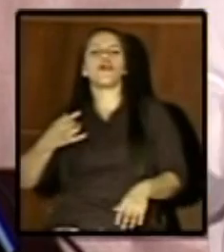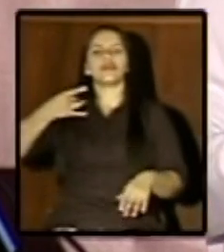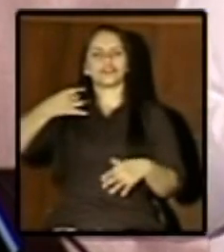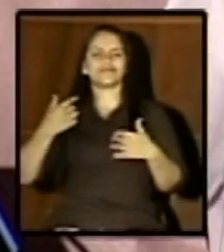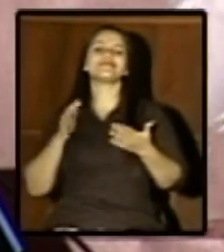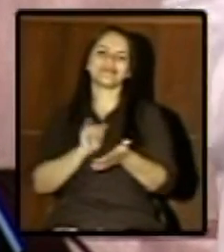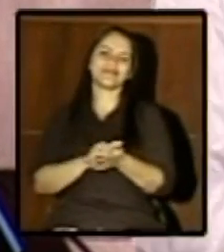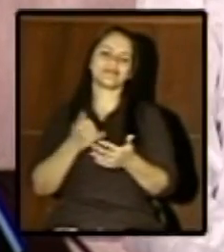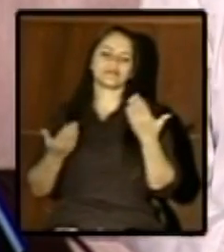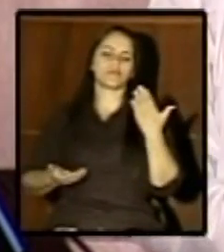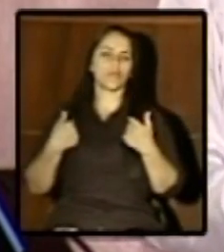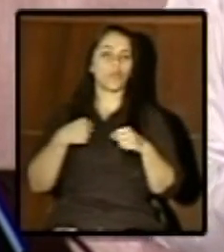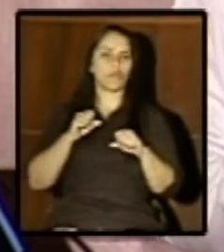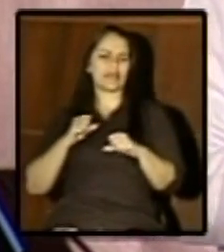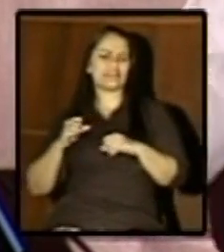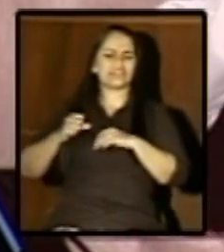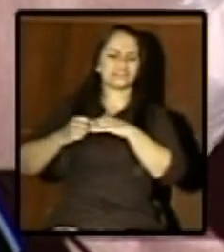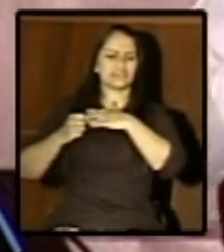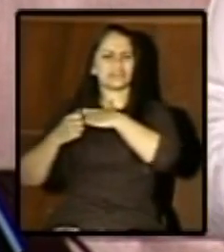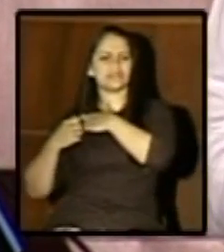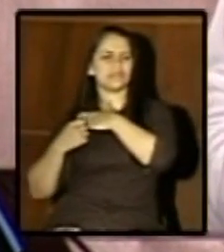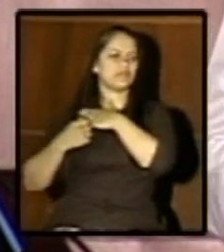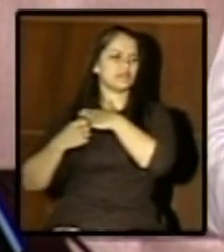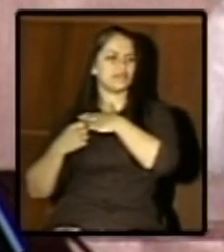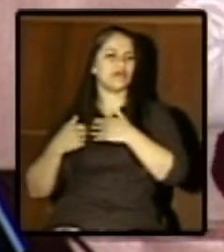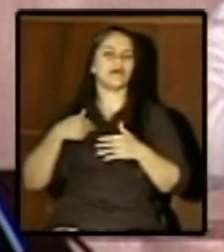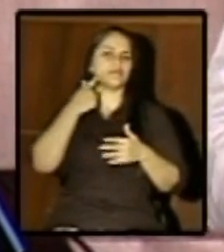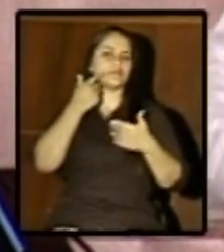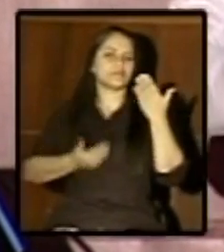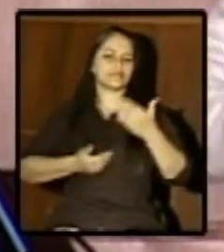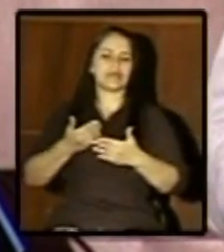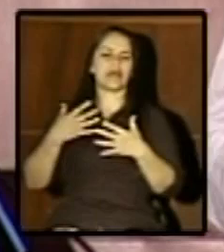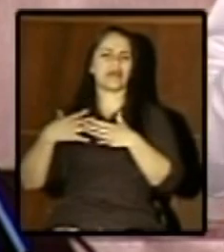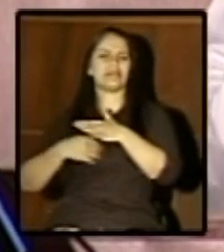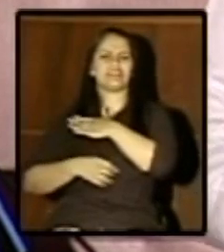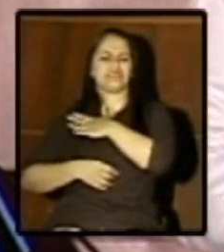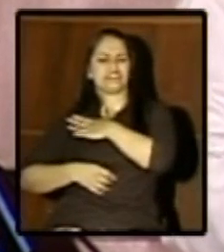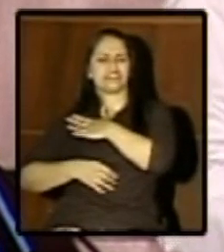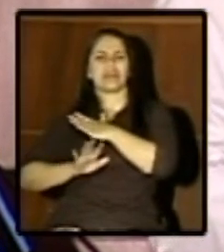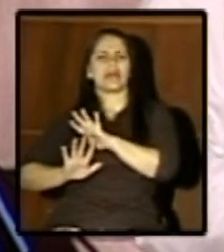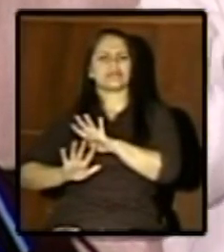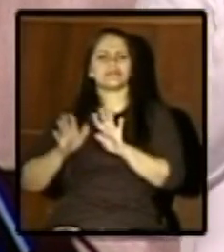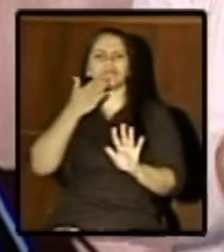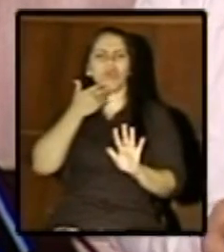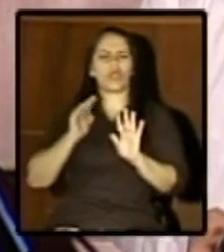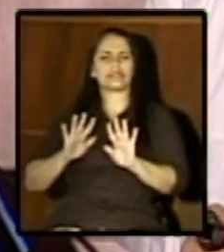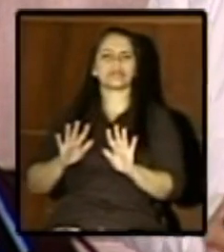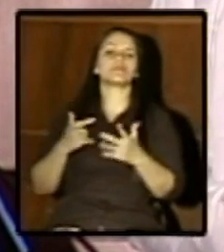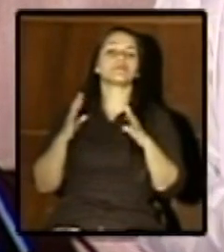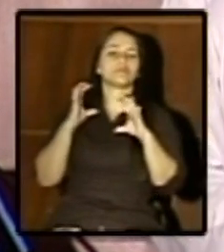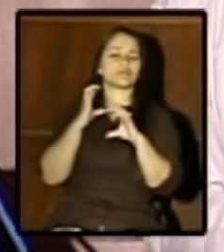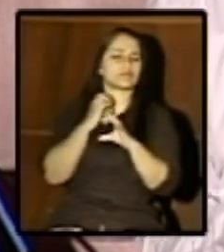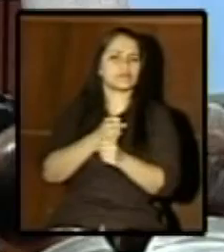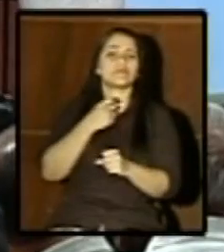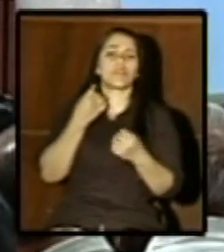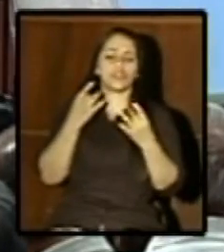paciente dice que al levantar el brazo por encima del nivel del hombro, siente dolor, ahí mismo empieza a dolerle. El paciente puede perder movimiento, el